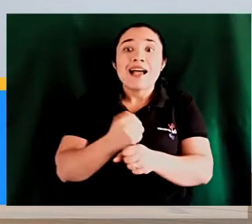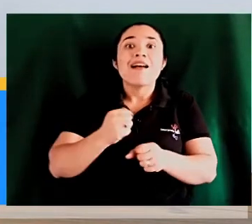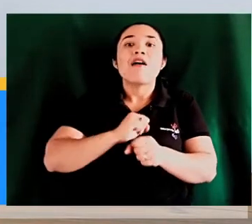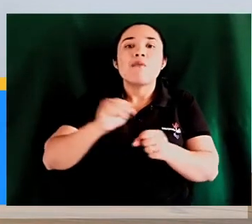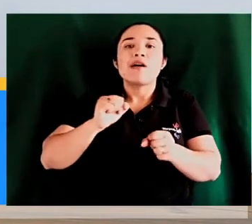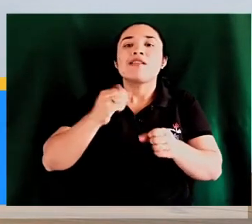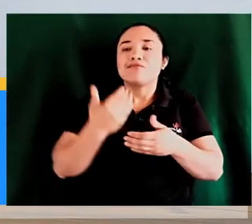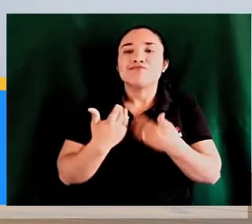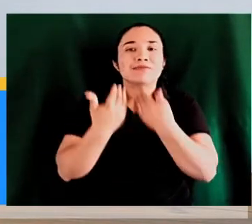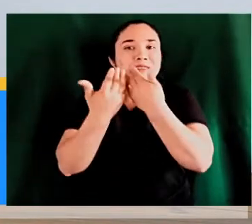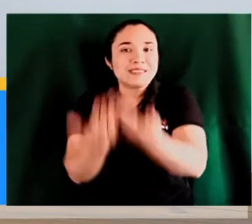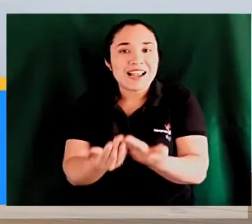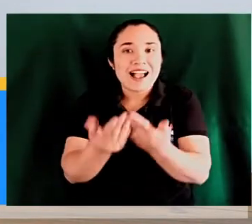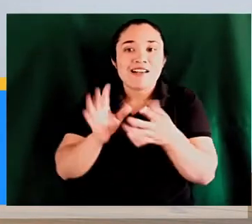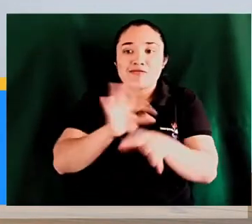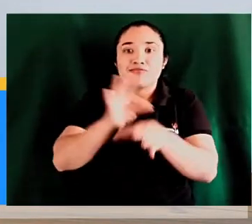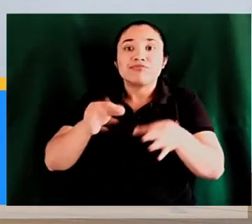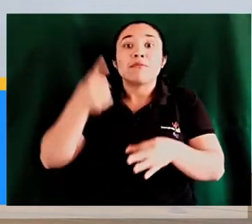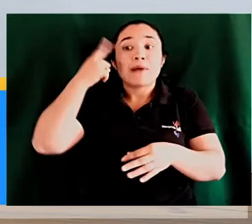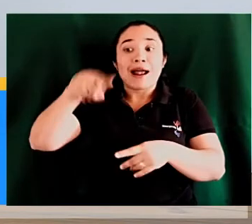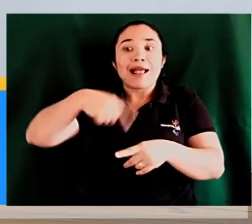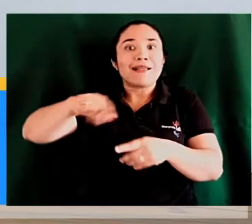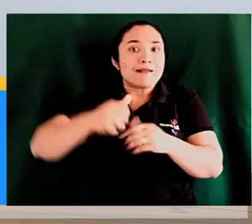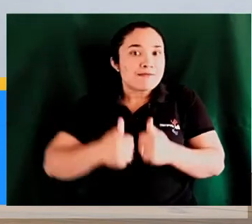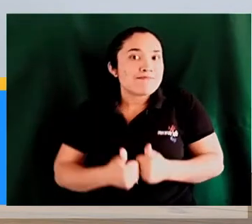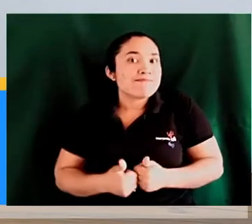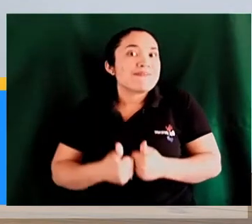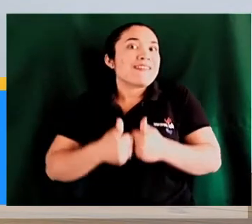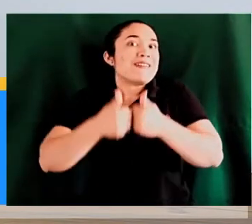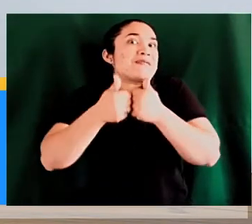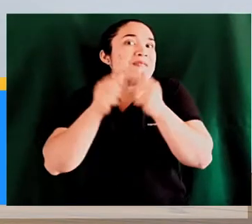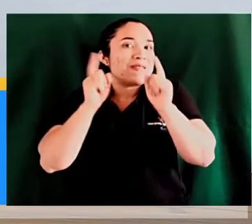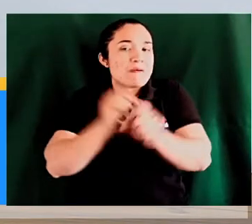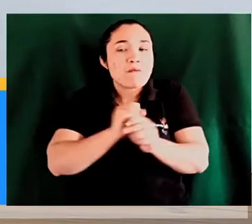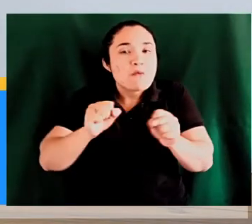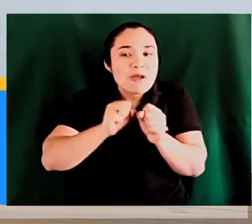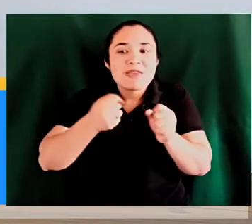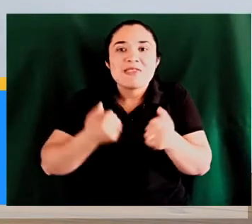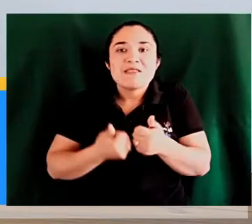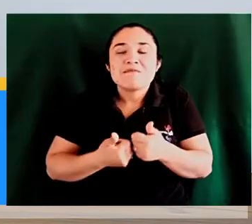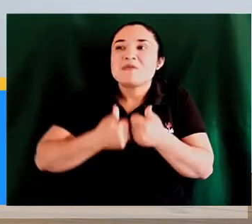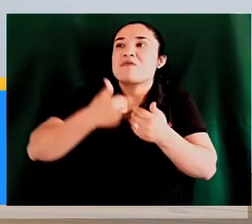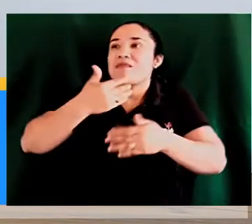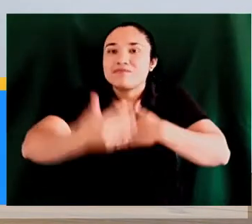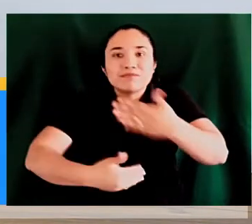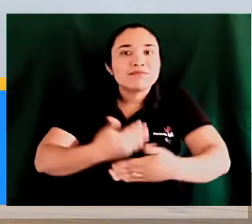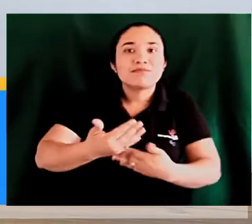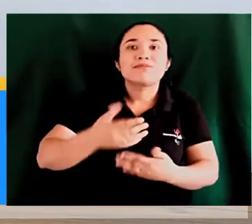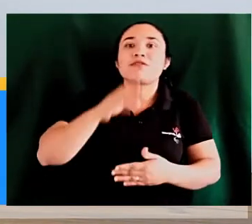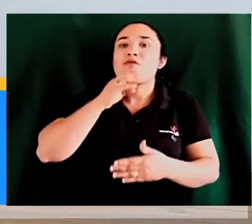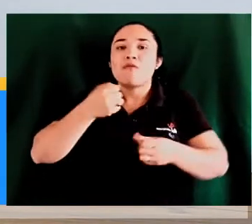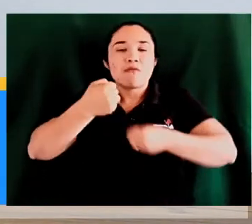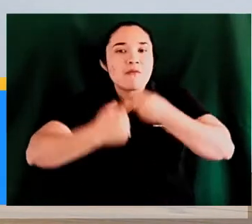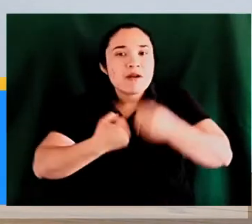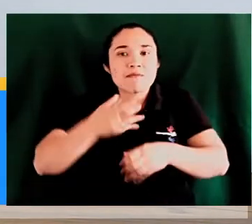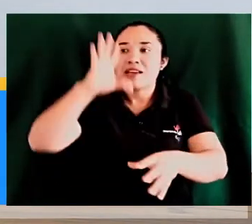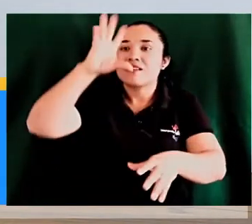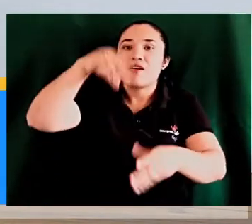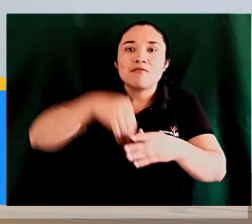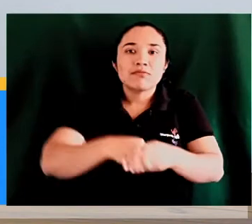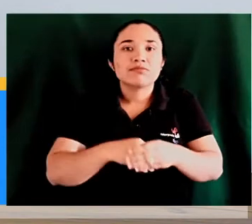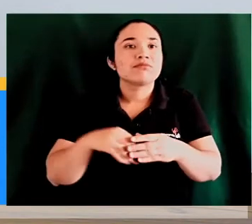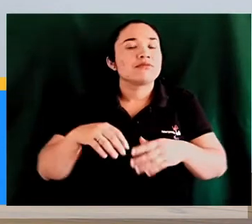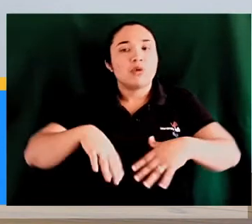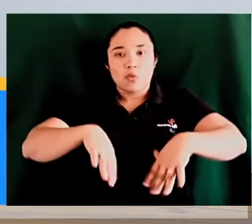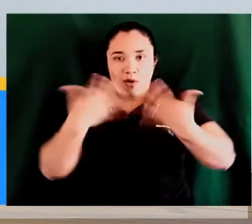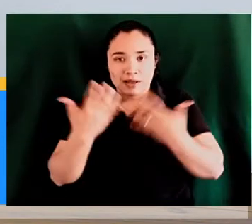va a ganar un premio pecuniario que les va a ayudar al emprendedor a poder iniciar o proseguir su